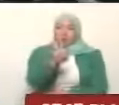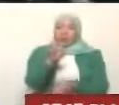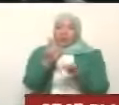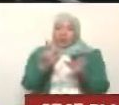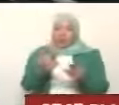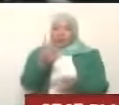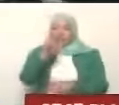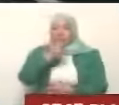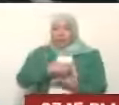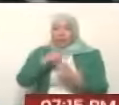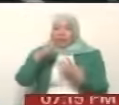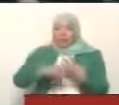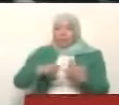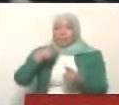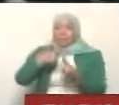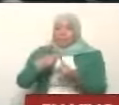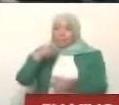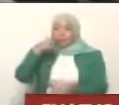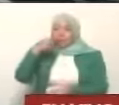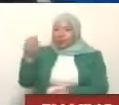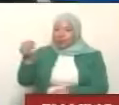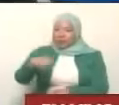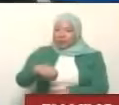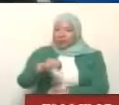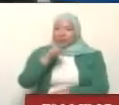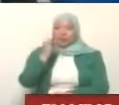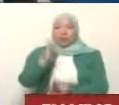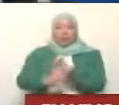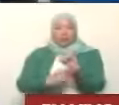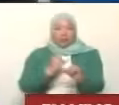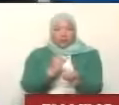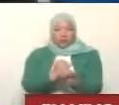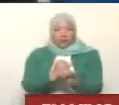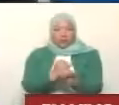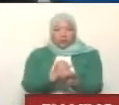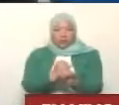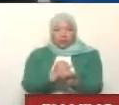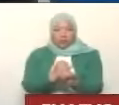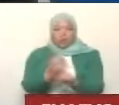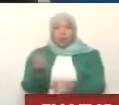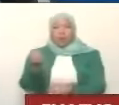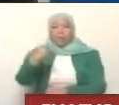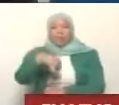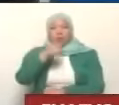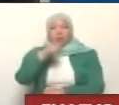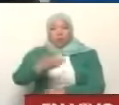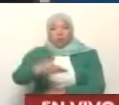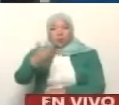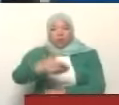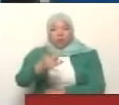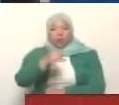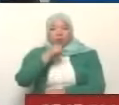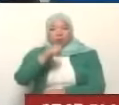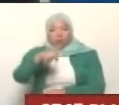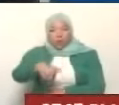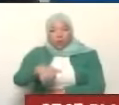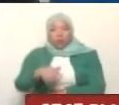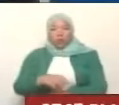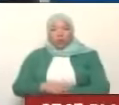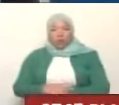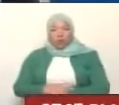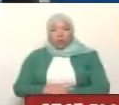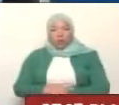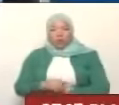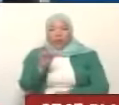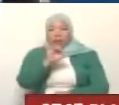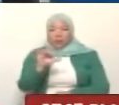hacer un recorrido por las noticias nacionales, internacionales y sin dejar por fuera, además, lo más importante, la noticia de la semana.